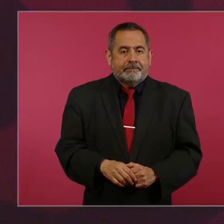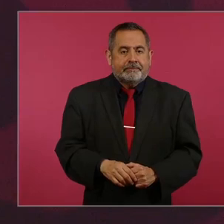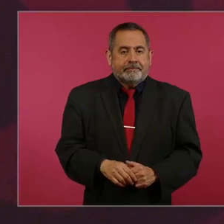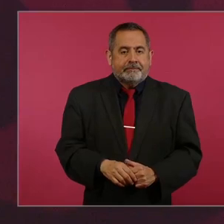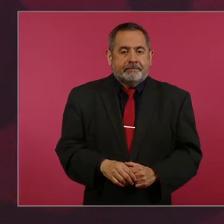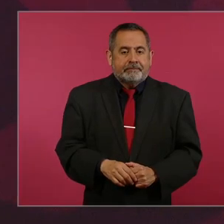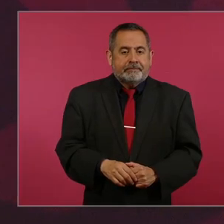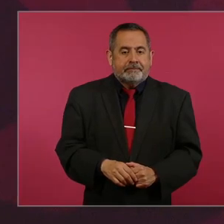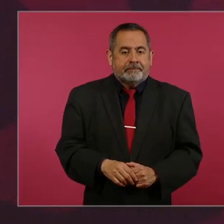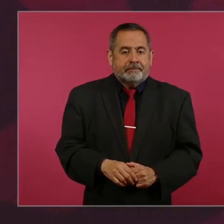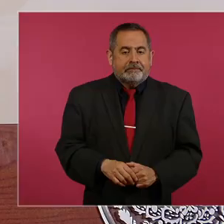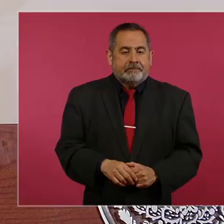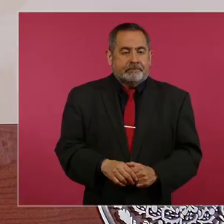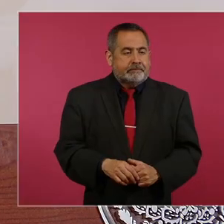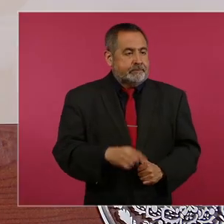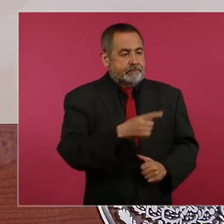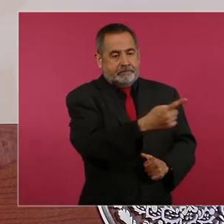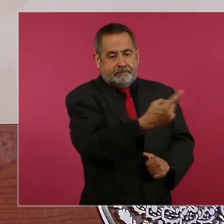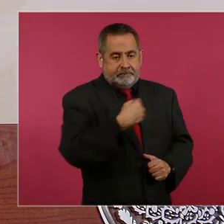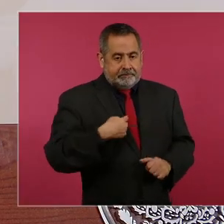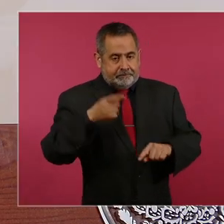esta censura